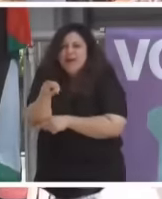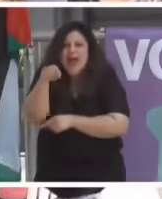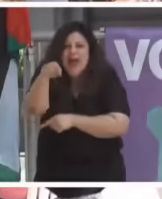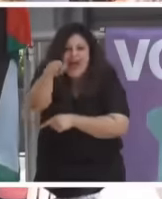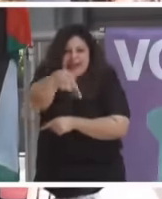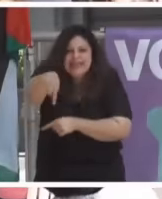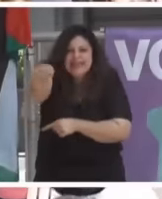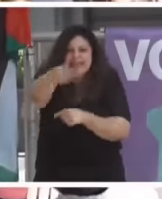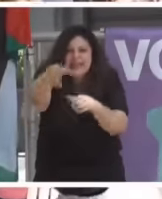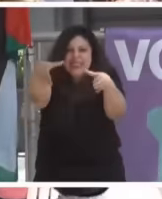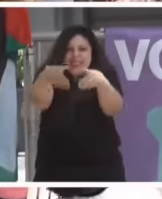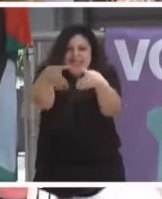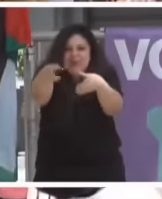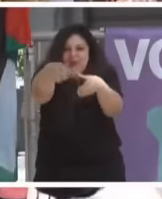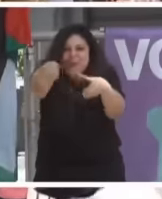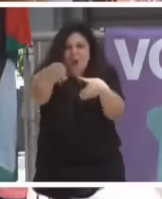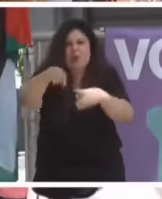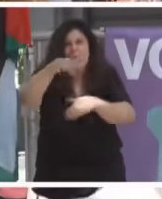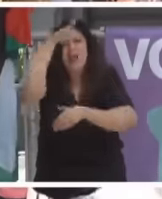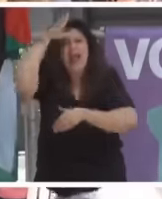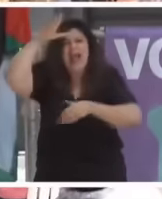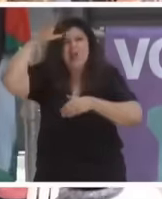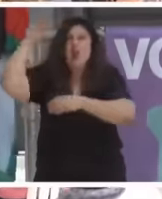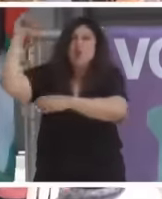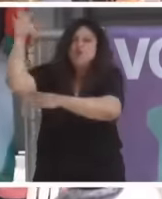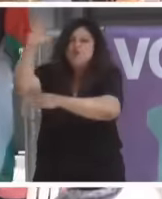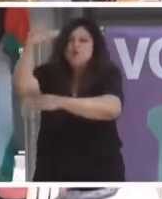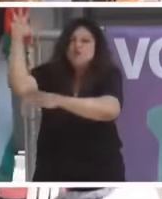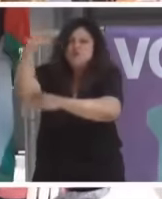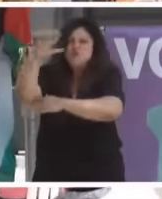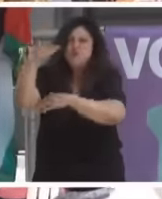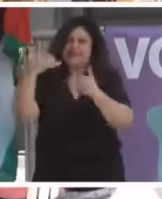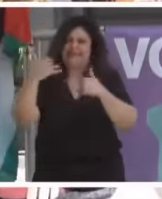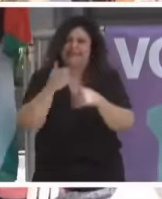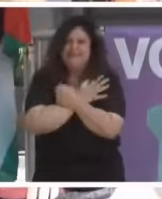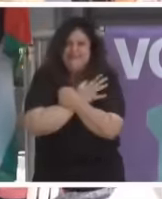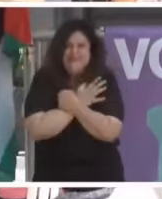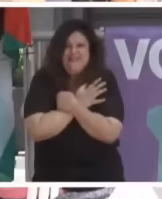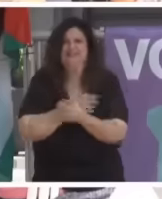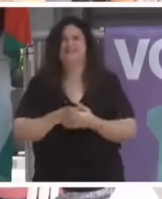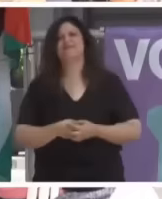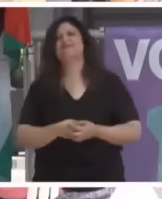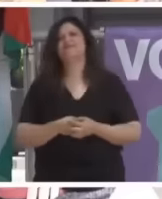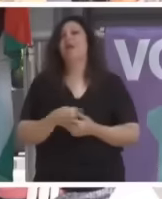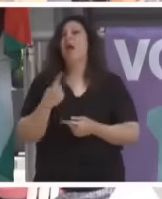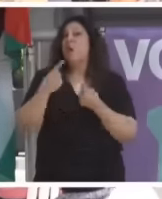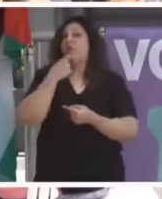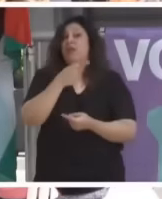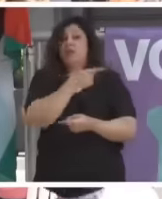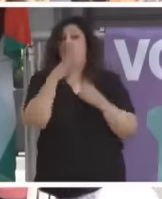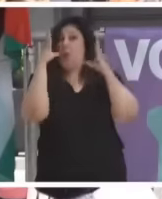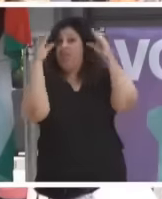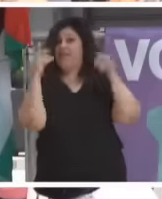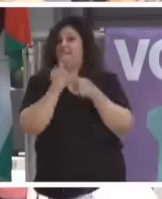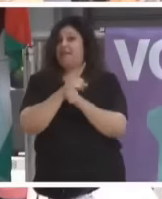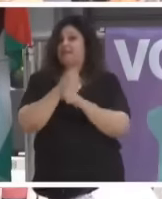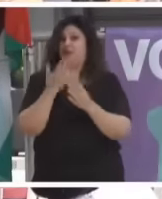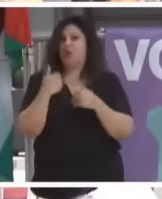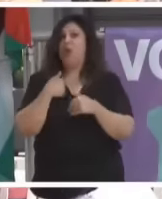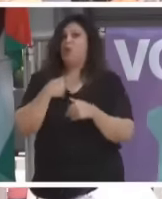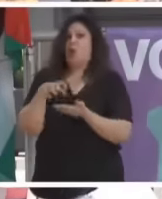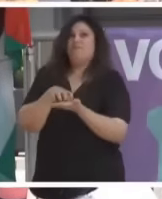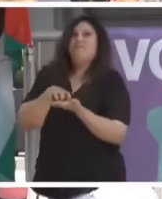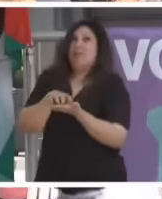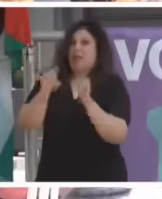circulito, que estáis pasando mucho calor. Bueno, alguno dirá, como es el Guardia Civil, pues no se pondrá nervioso. Yo estoy un poco como un